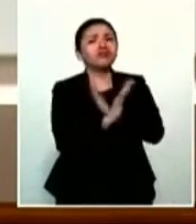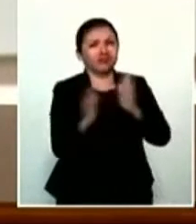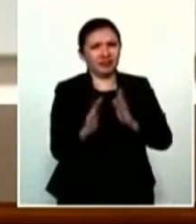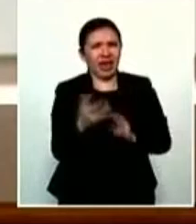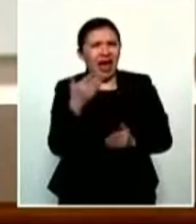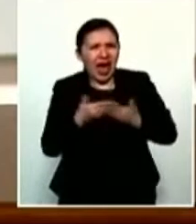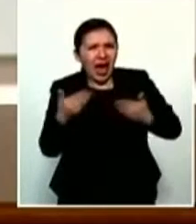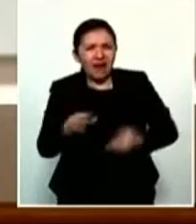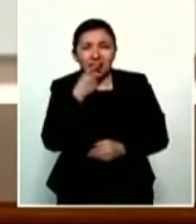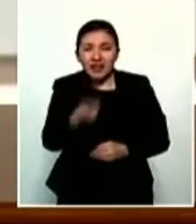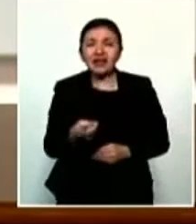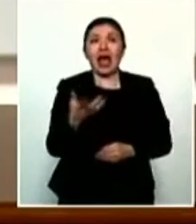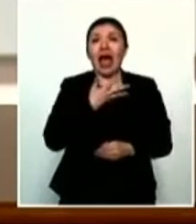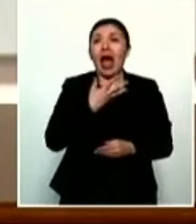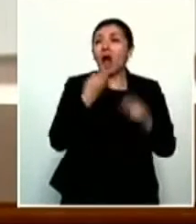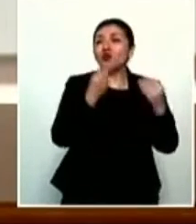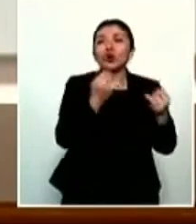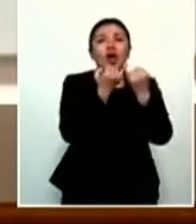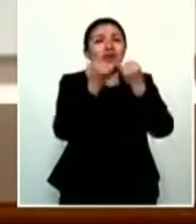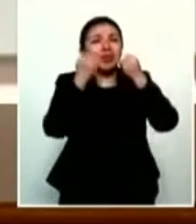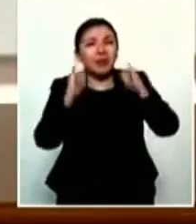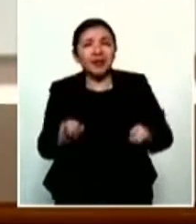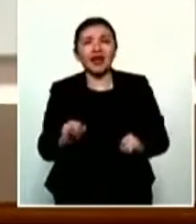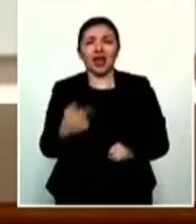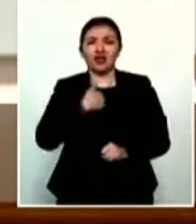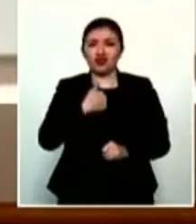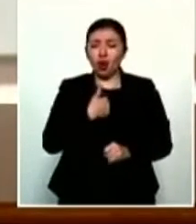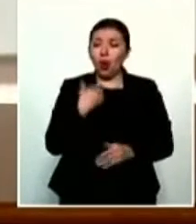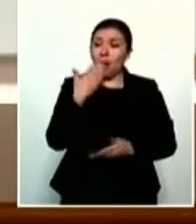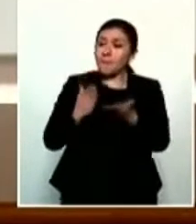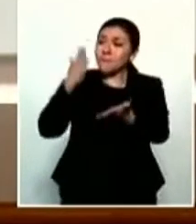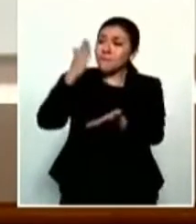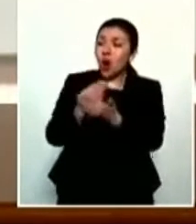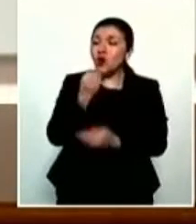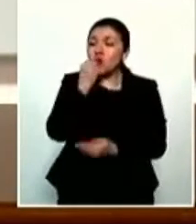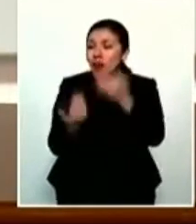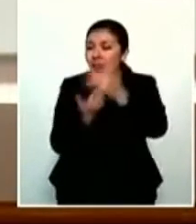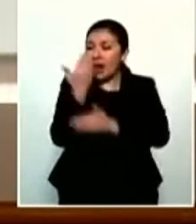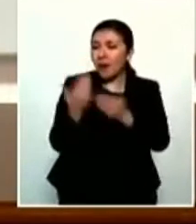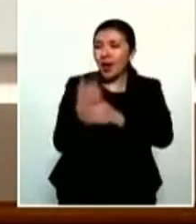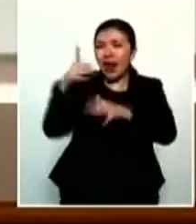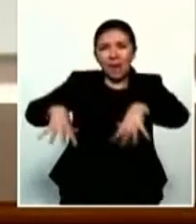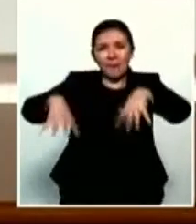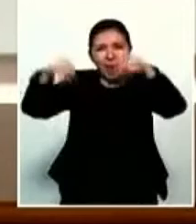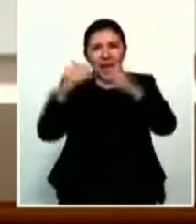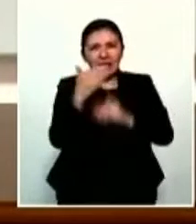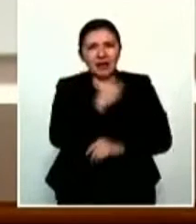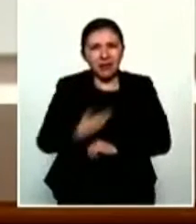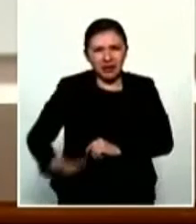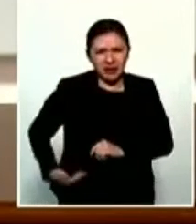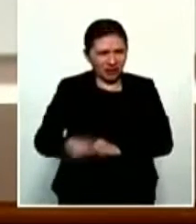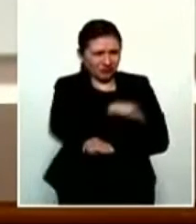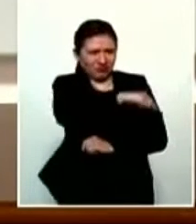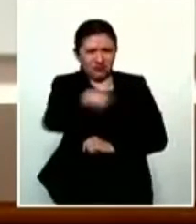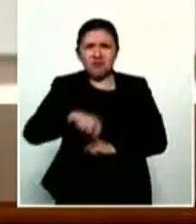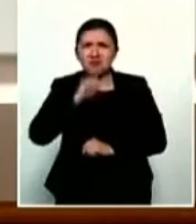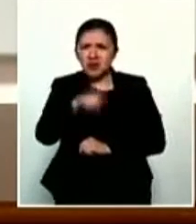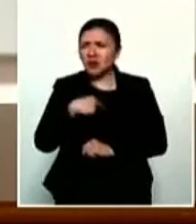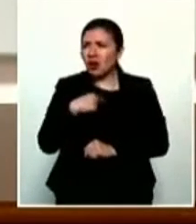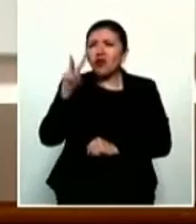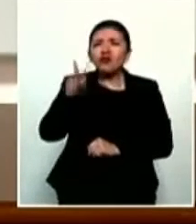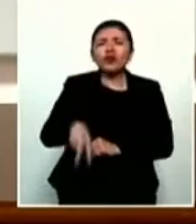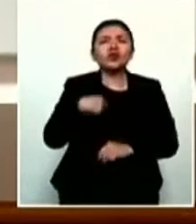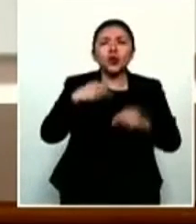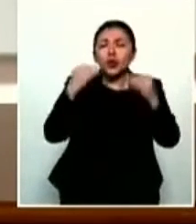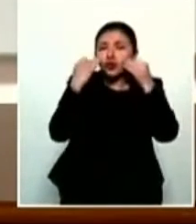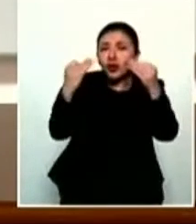habla tanto de independencia y de que por qué yo voy a desayunar a Palacio y todo eso, los que estuvimos ahí en la Corte podemos dar fe